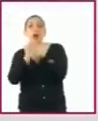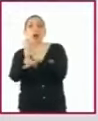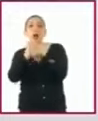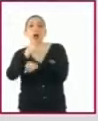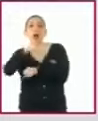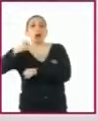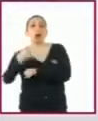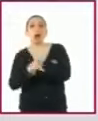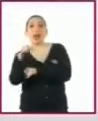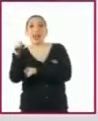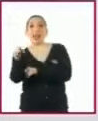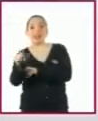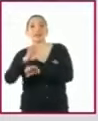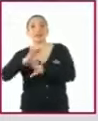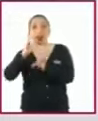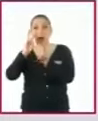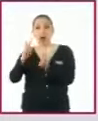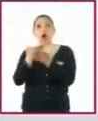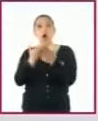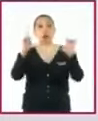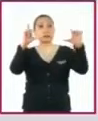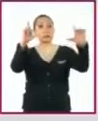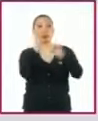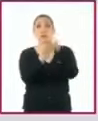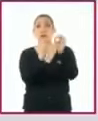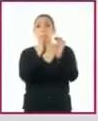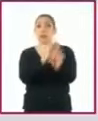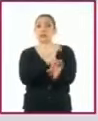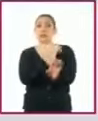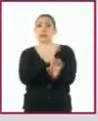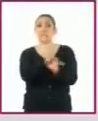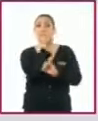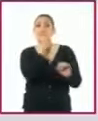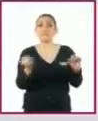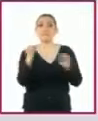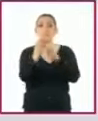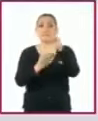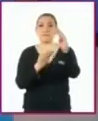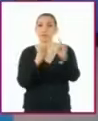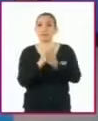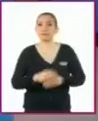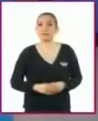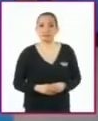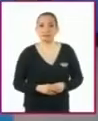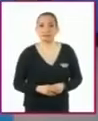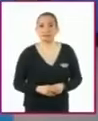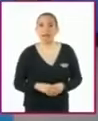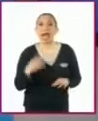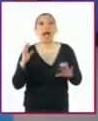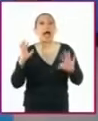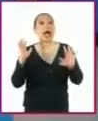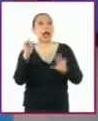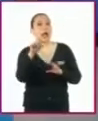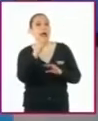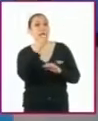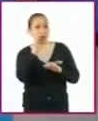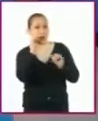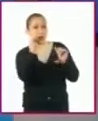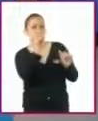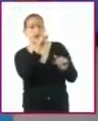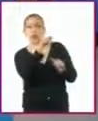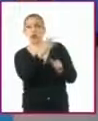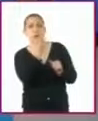italiano. A partir de ese momento es una de las obras más queridas y famosas del mundo. Por cierto, ¿se dieron cuenta